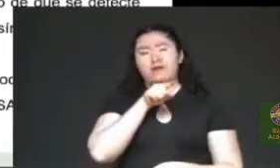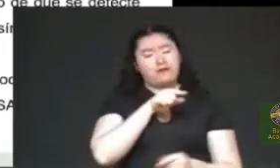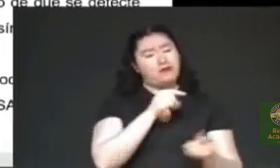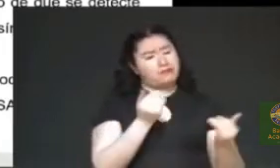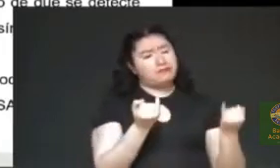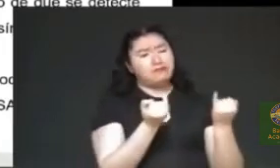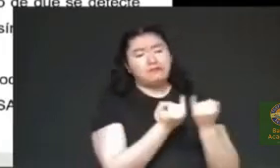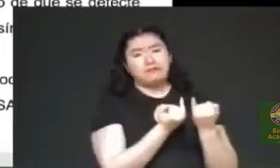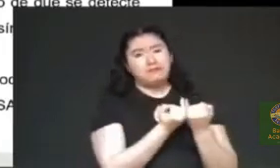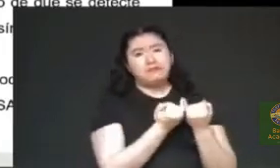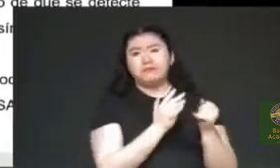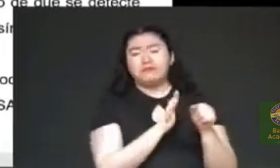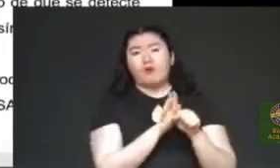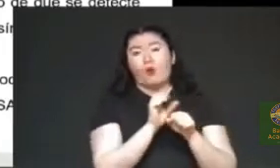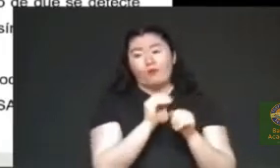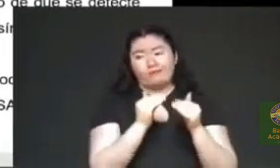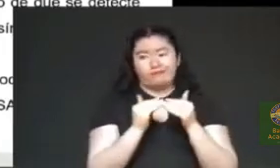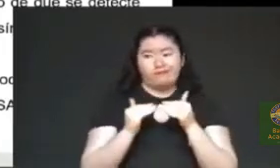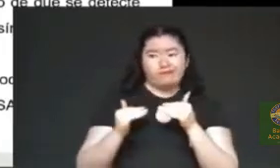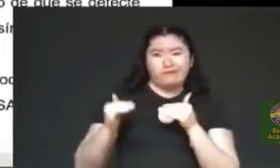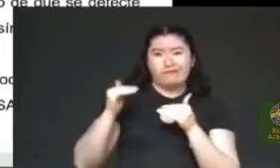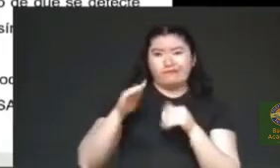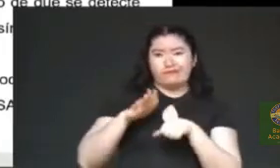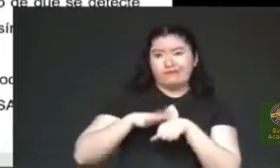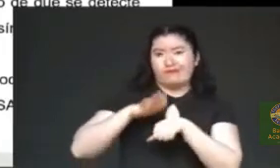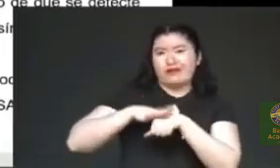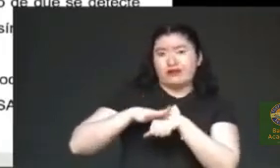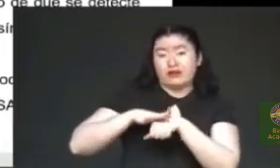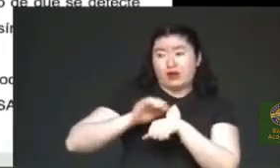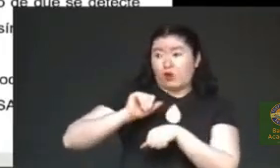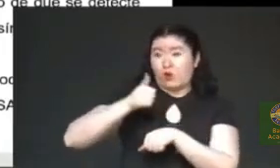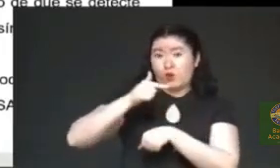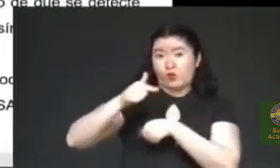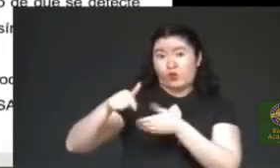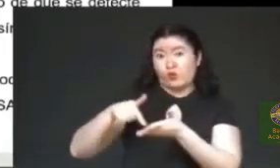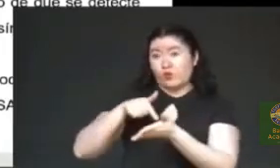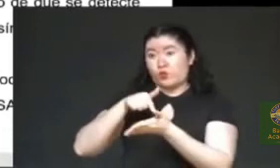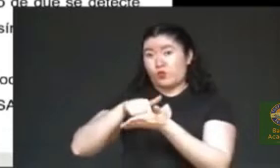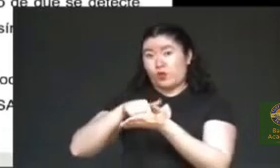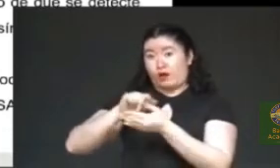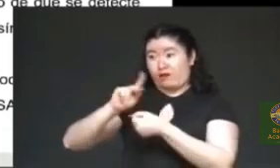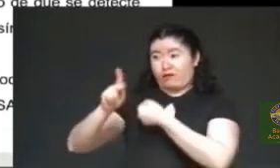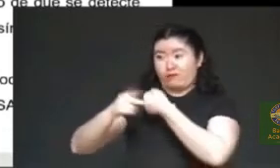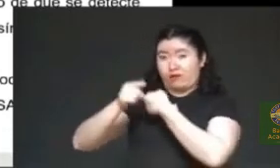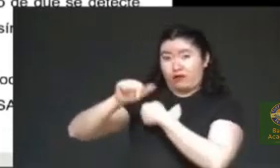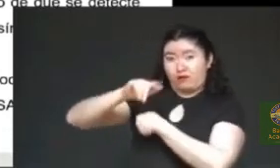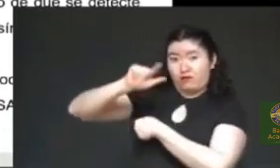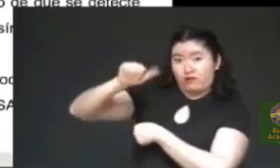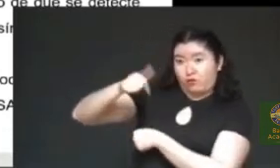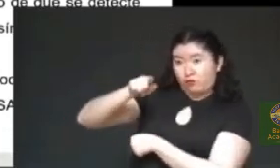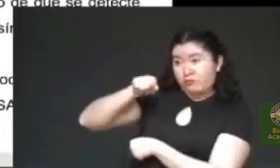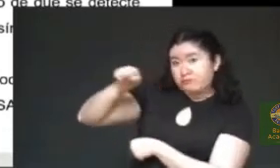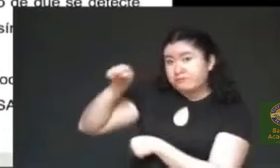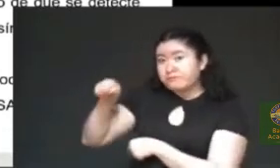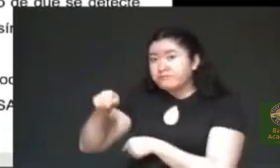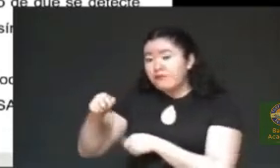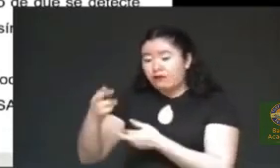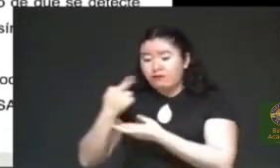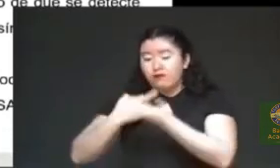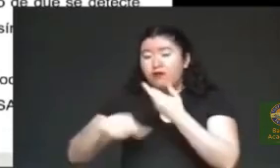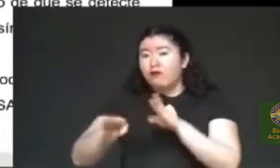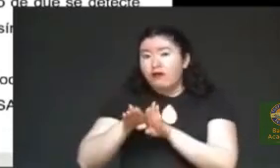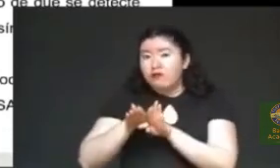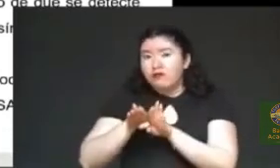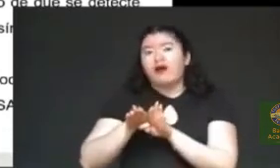a al estándar de cómo han regresado las escuelas en el mundo. Lo primero que ya se